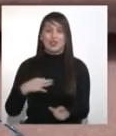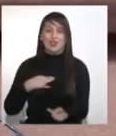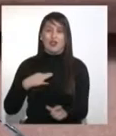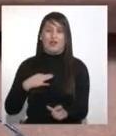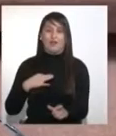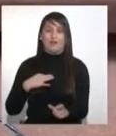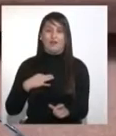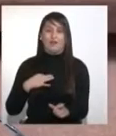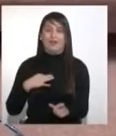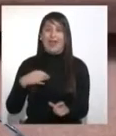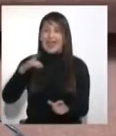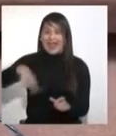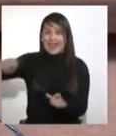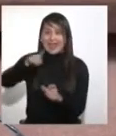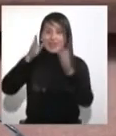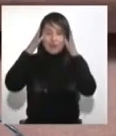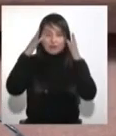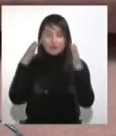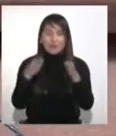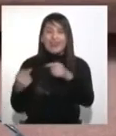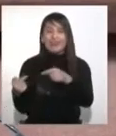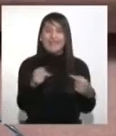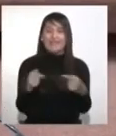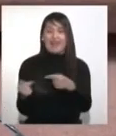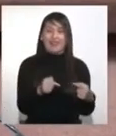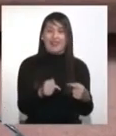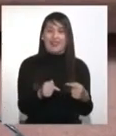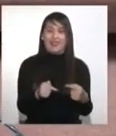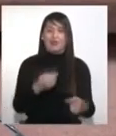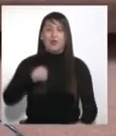ponernos en el centro del debate, pues ellos están